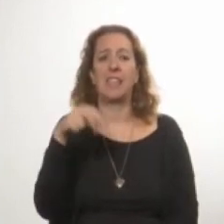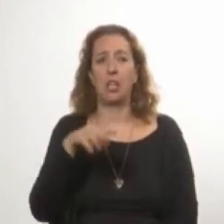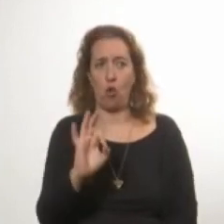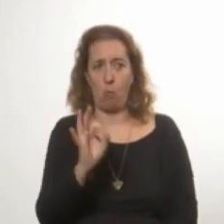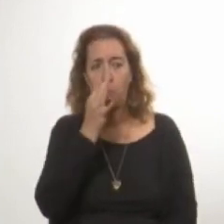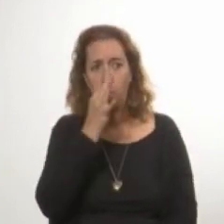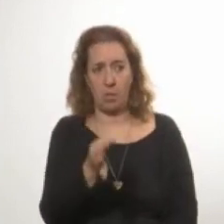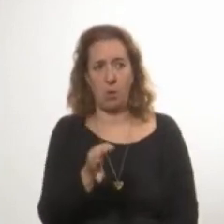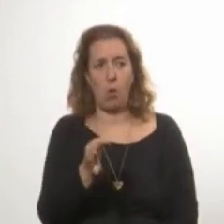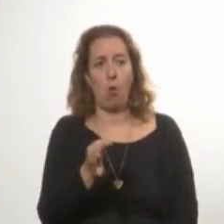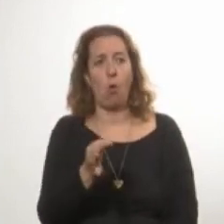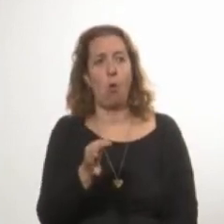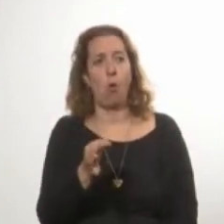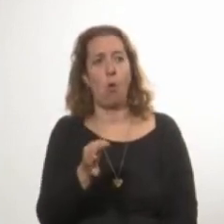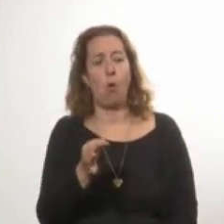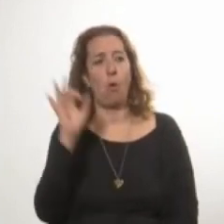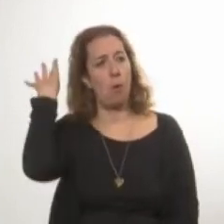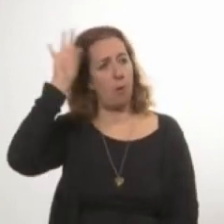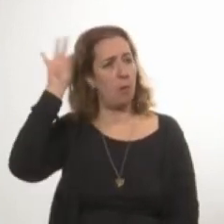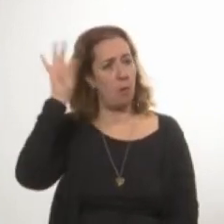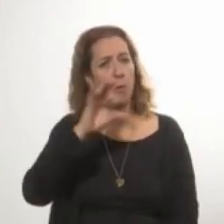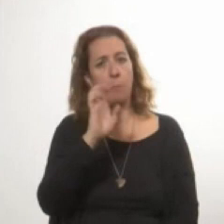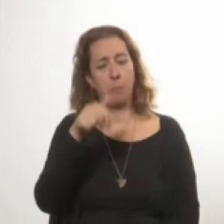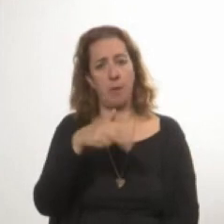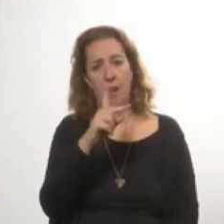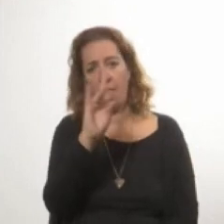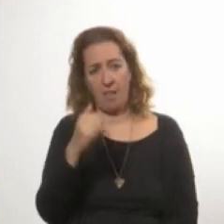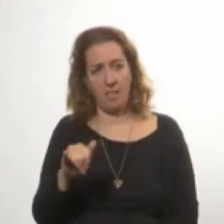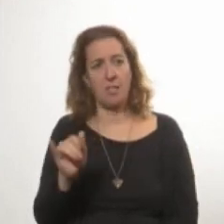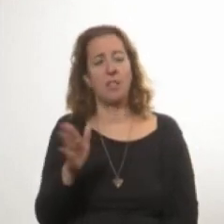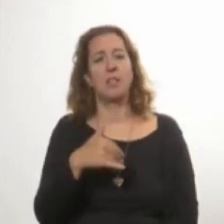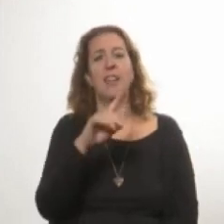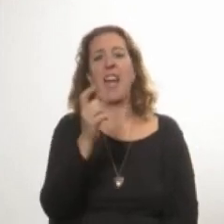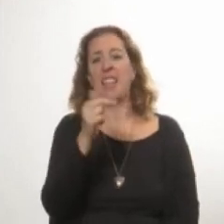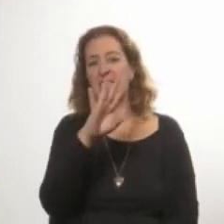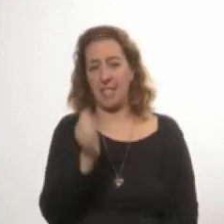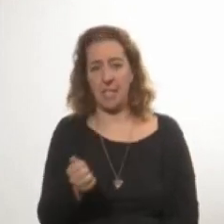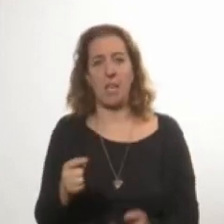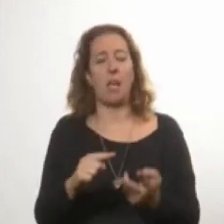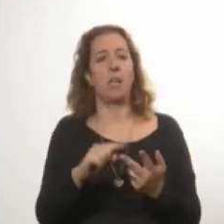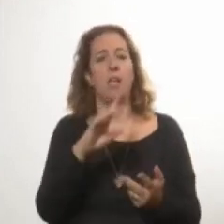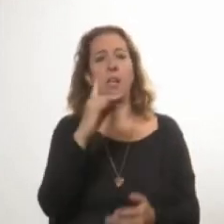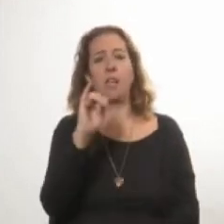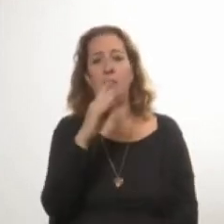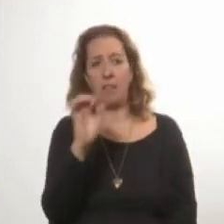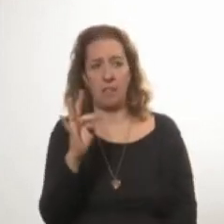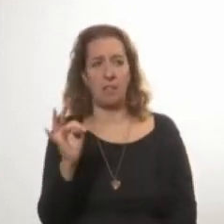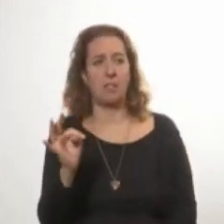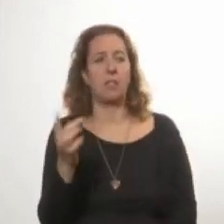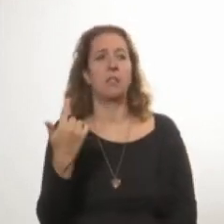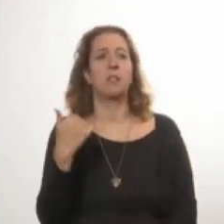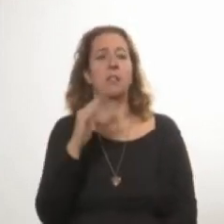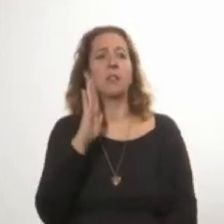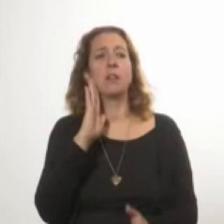mencionar el senador Penadez, Jaime Oroza García, Pascual Guidet, el